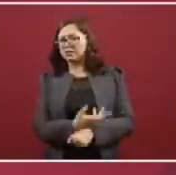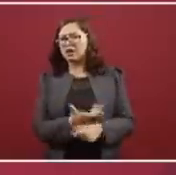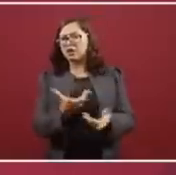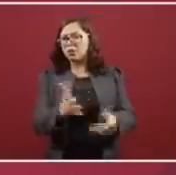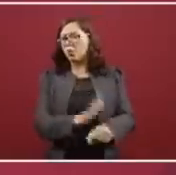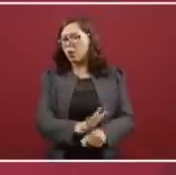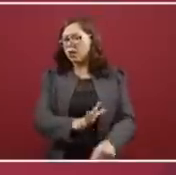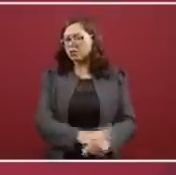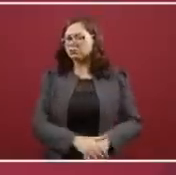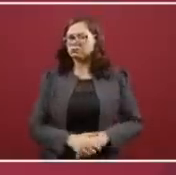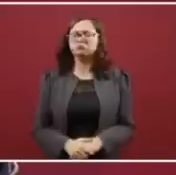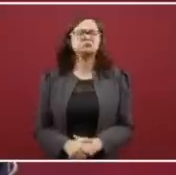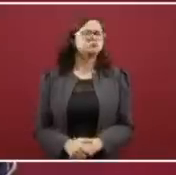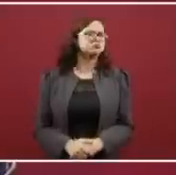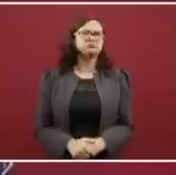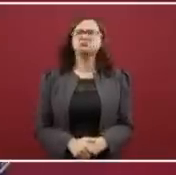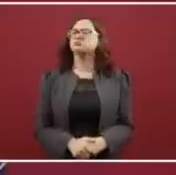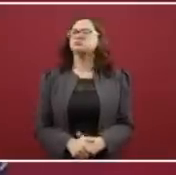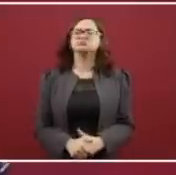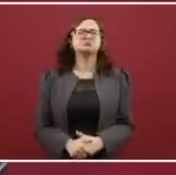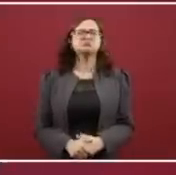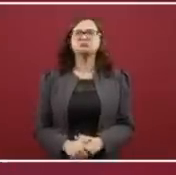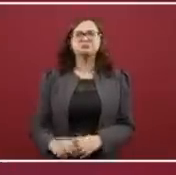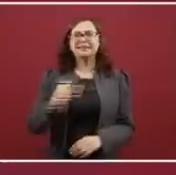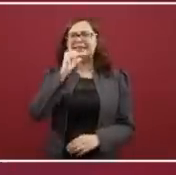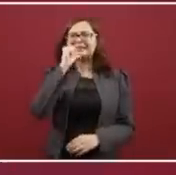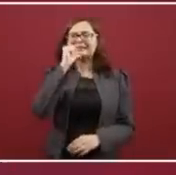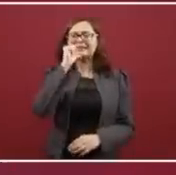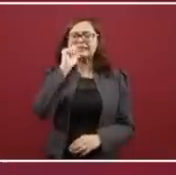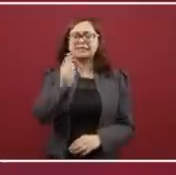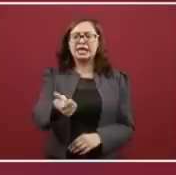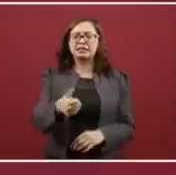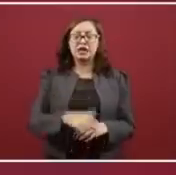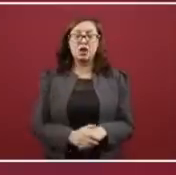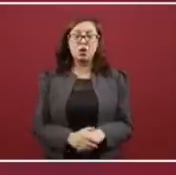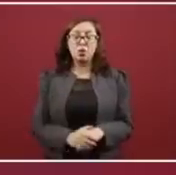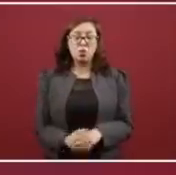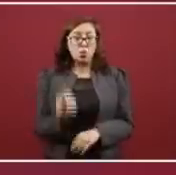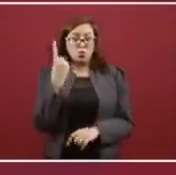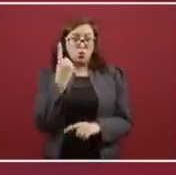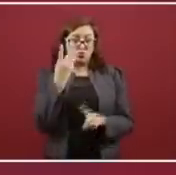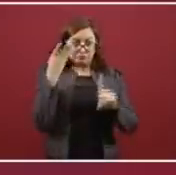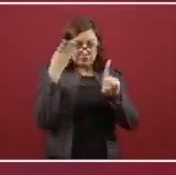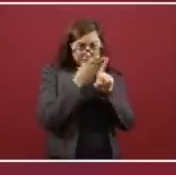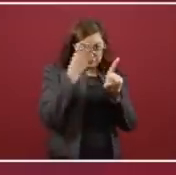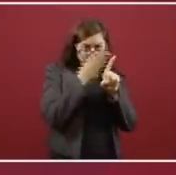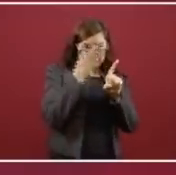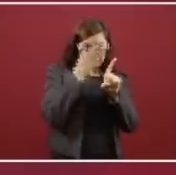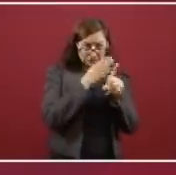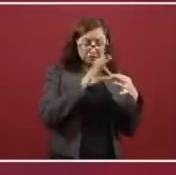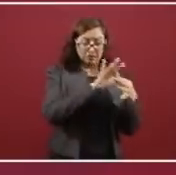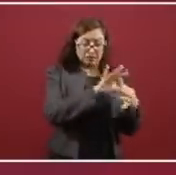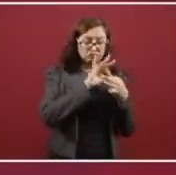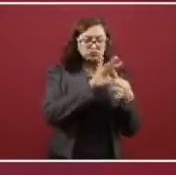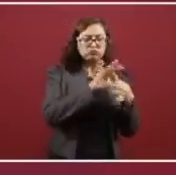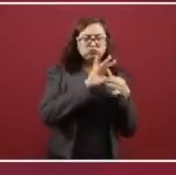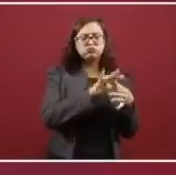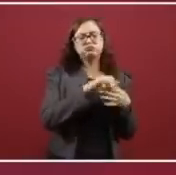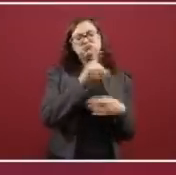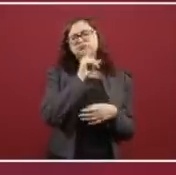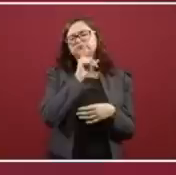haber es una relación incondicional debemos de